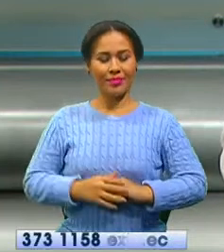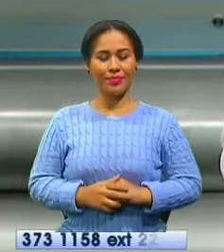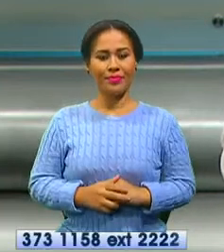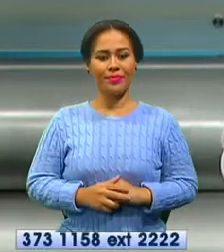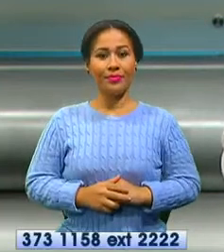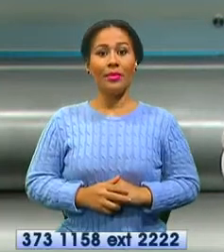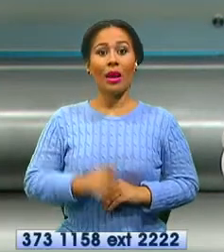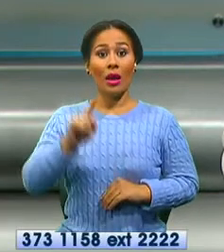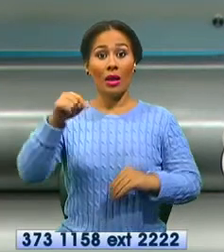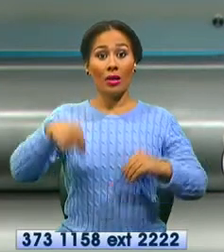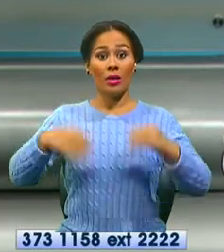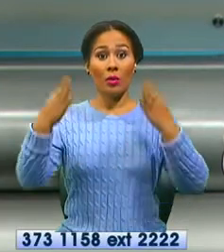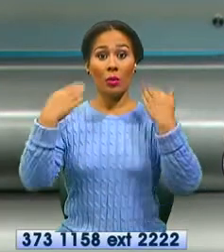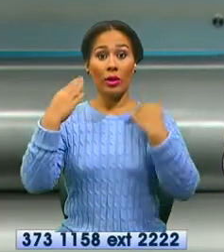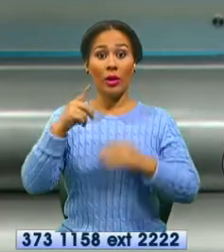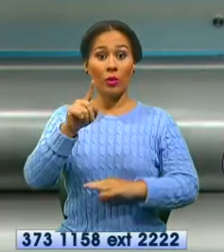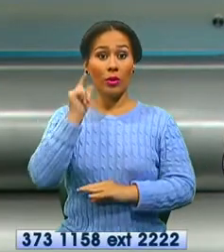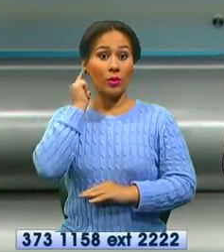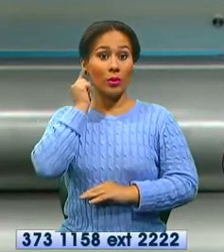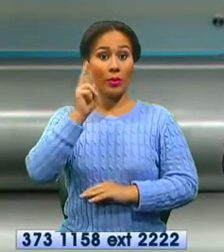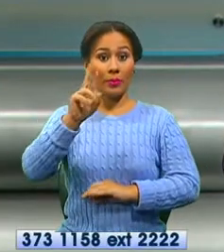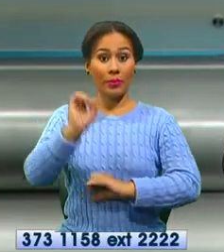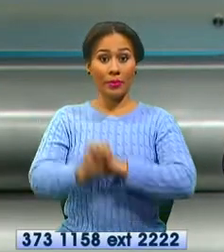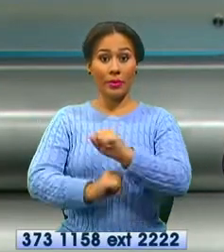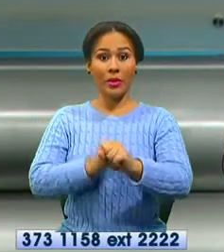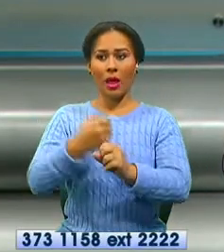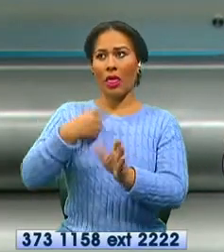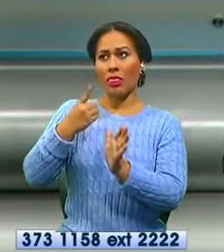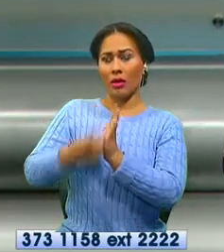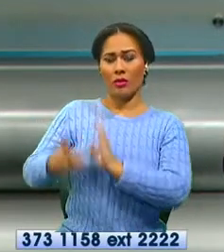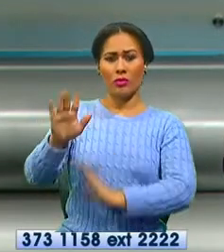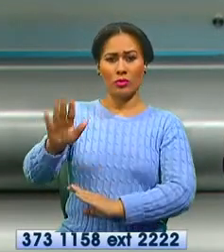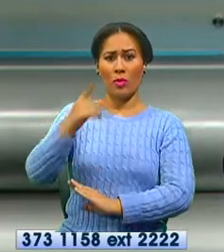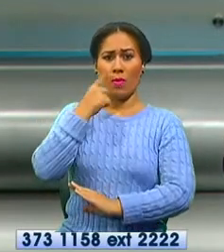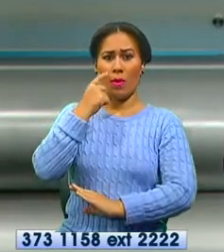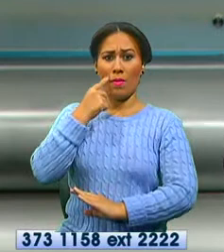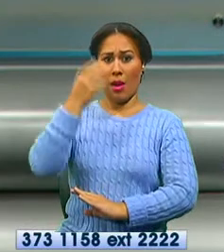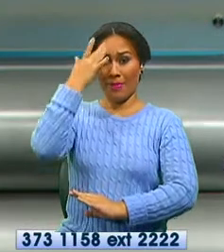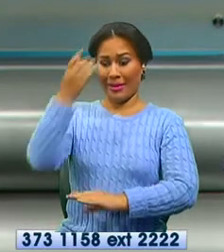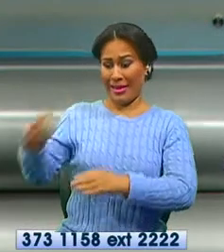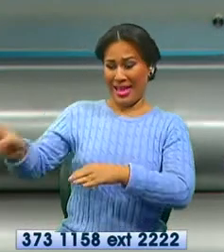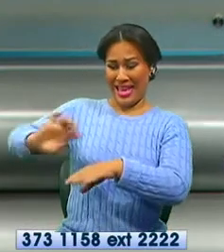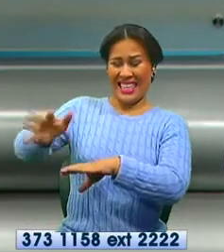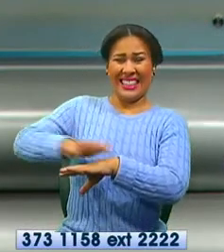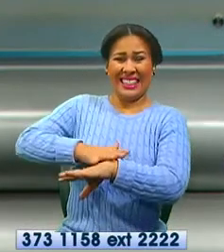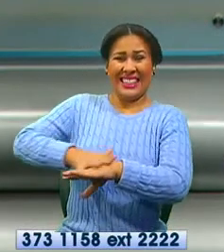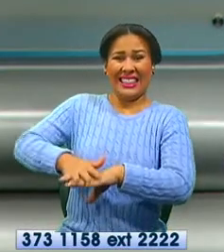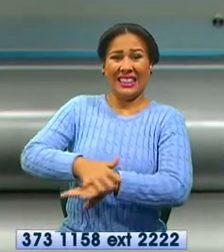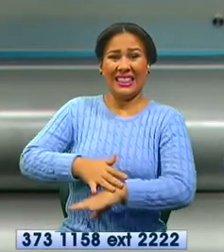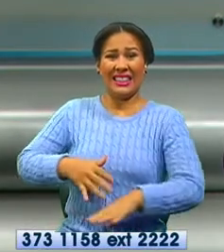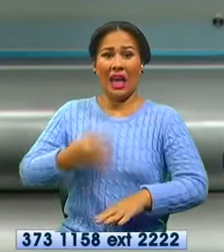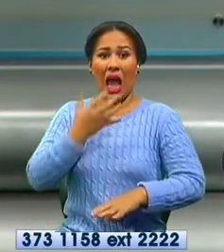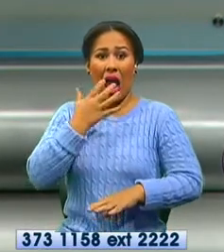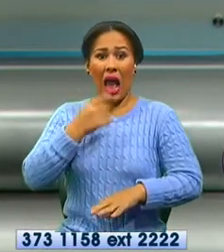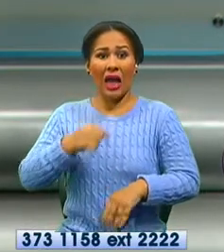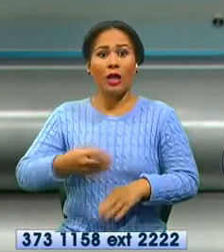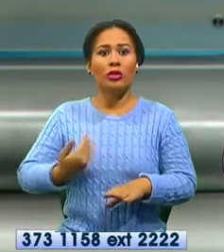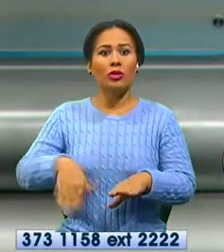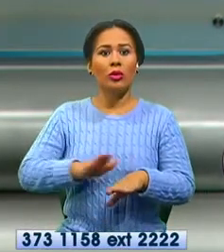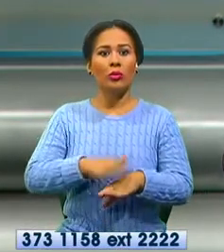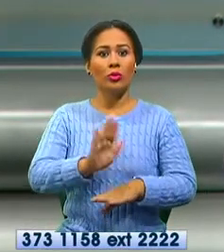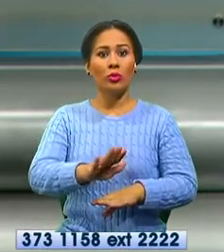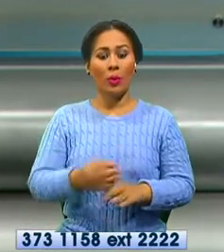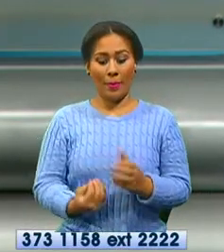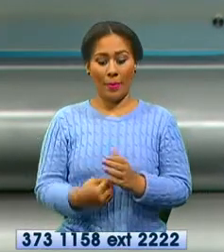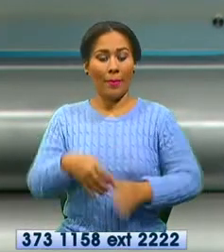En Guayaquil, una joven de 20 años de edad denunció a su padre por rociarle diluyente en una de sus piernas y luego haberle